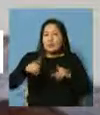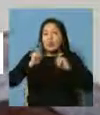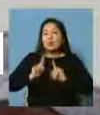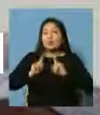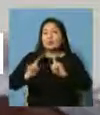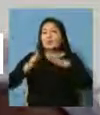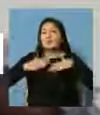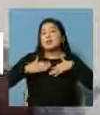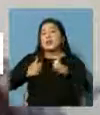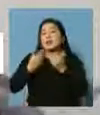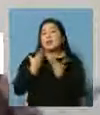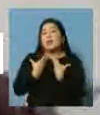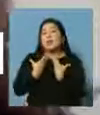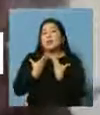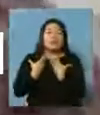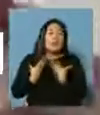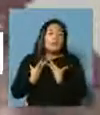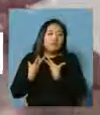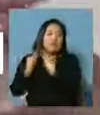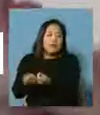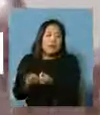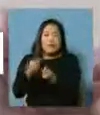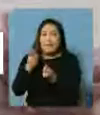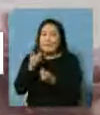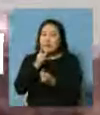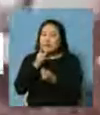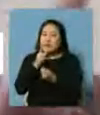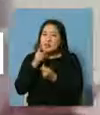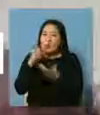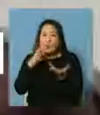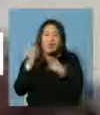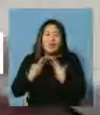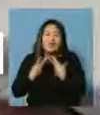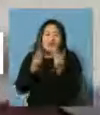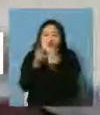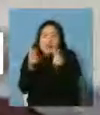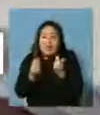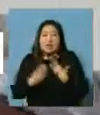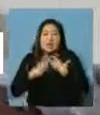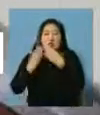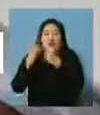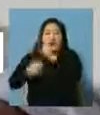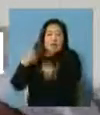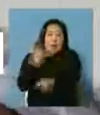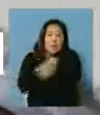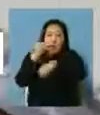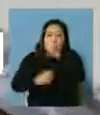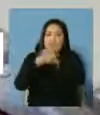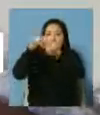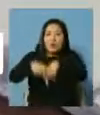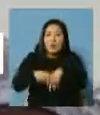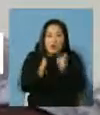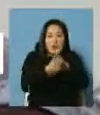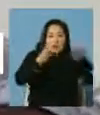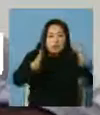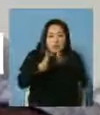proteínas, sustancias del virus, entonces uno la reconoce como si fuera el virus y no es el virus. Todas esas vacunas hasta ahora han pasado